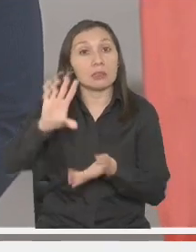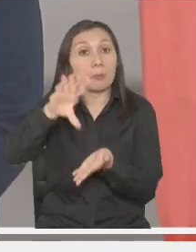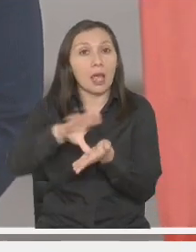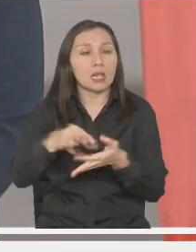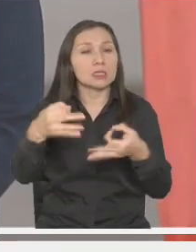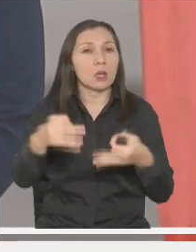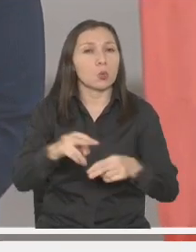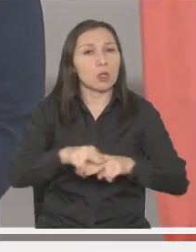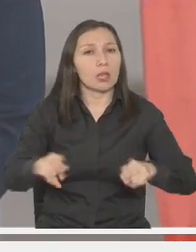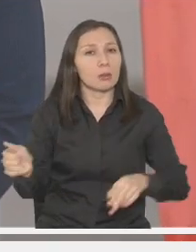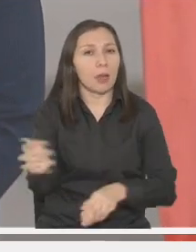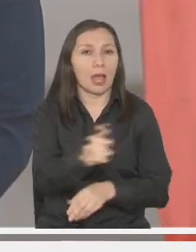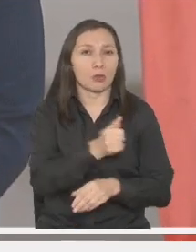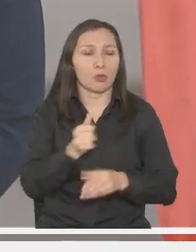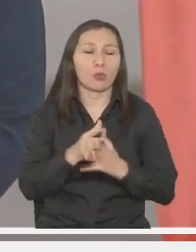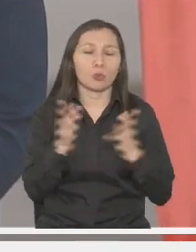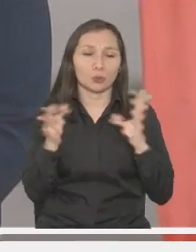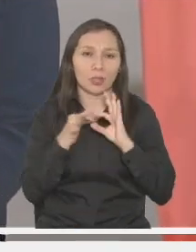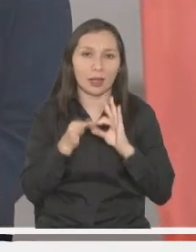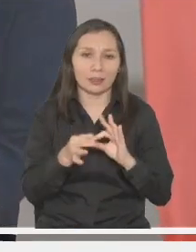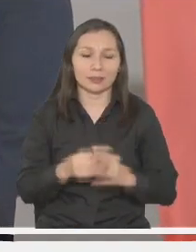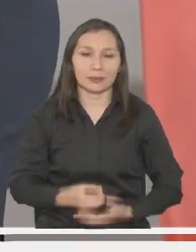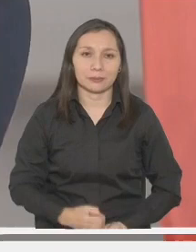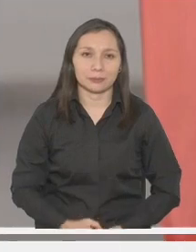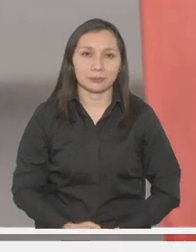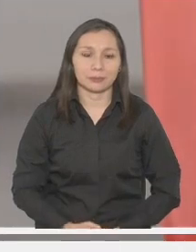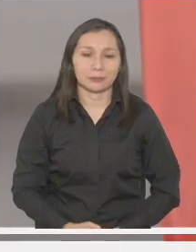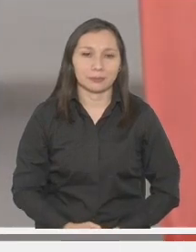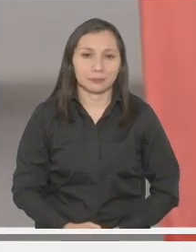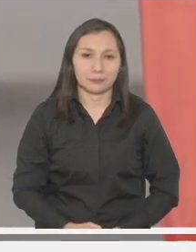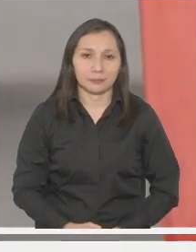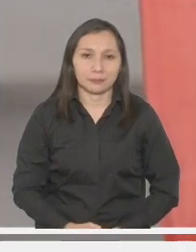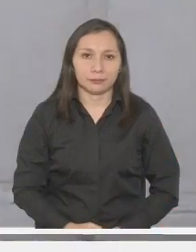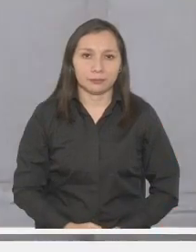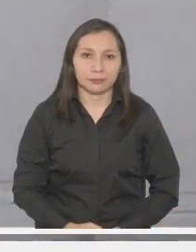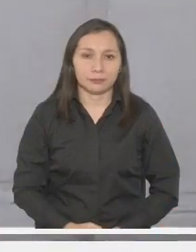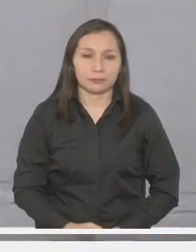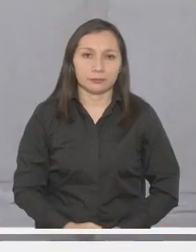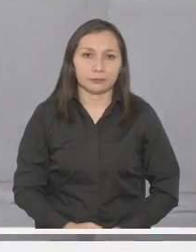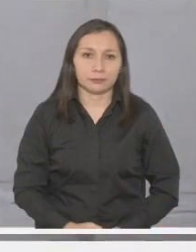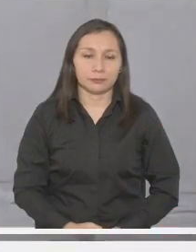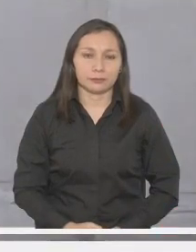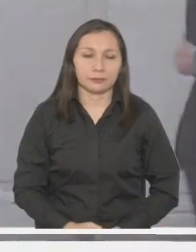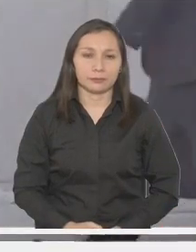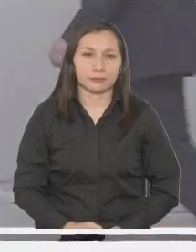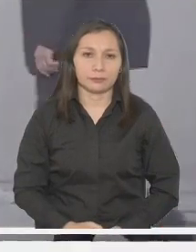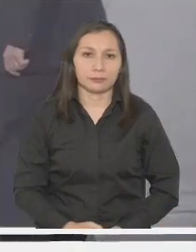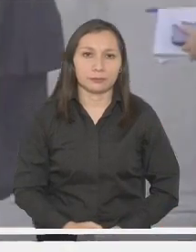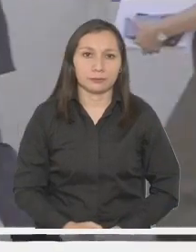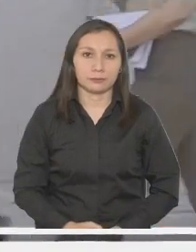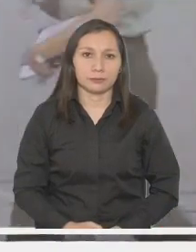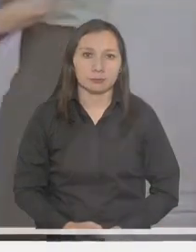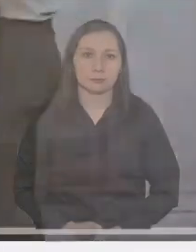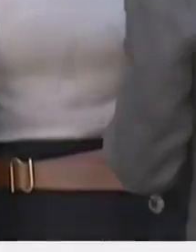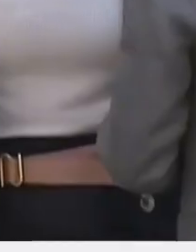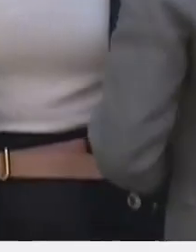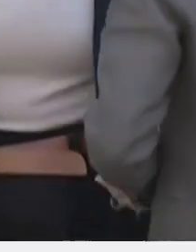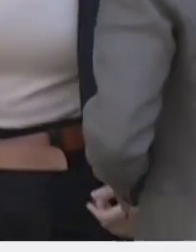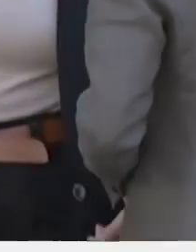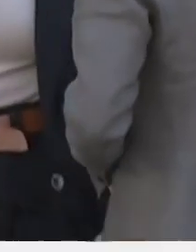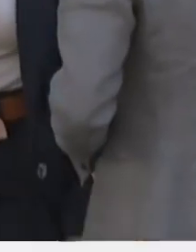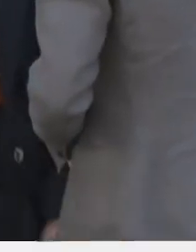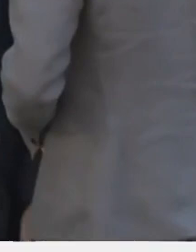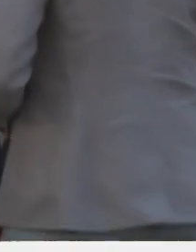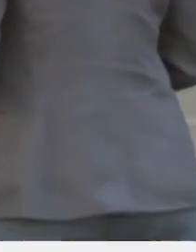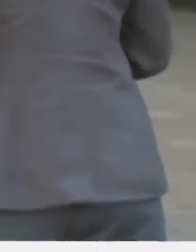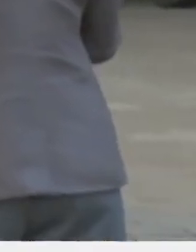país seguro y tranquilo para todos. Muchas gracias. El general director de Carabineros, Ricardo Yáñez, siendo parte también de este